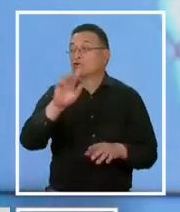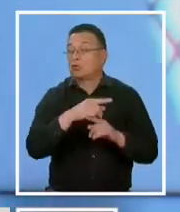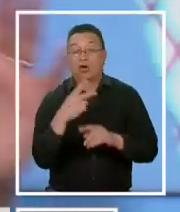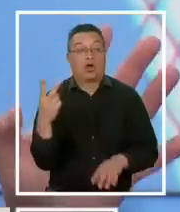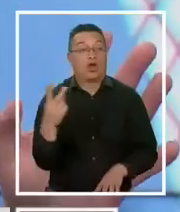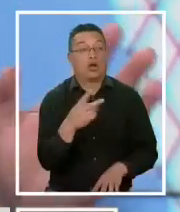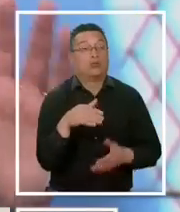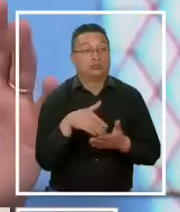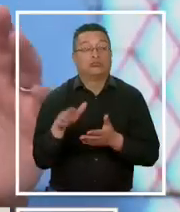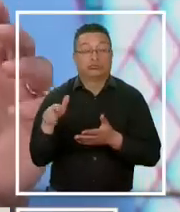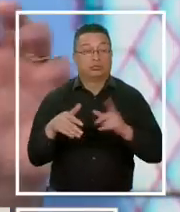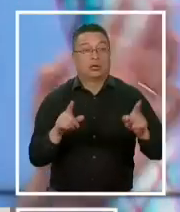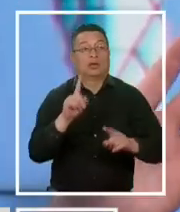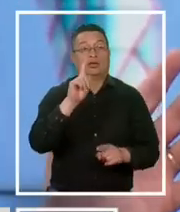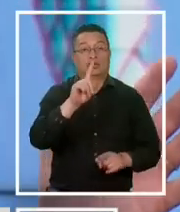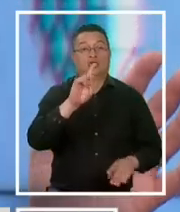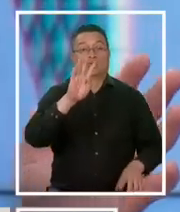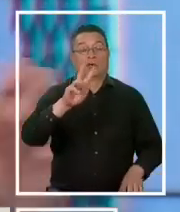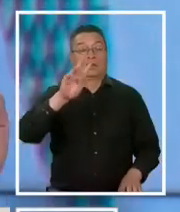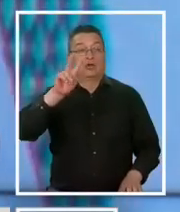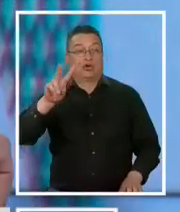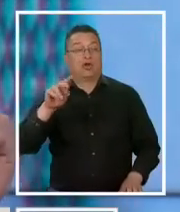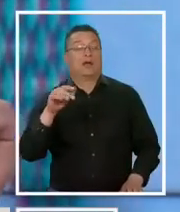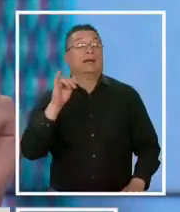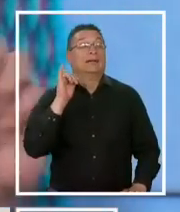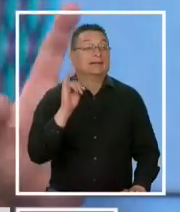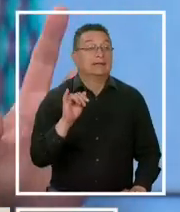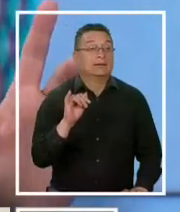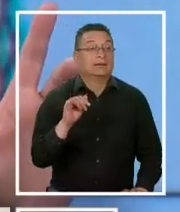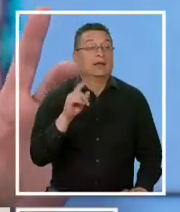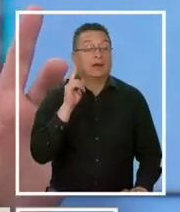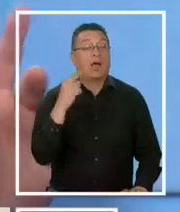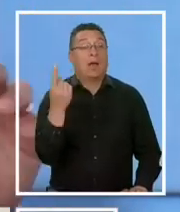1742 el oficialismo